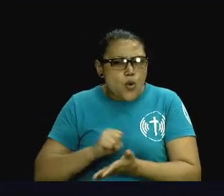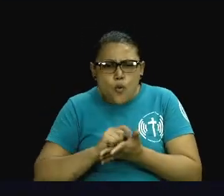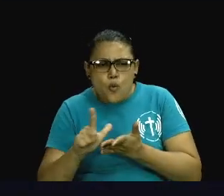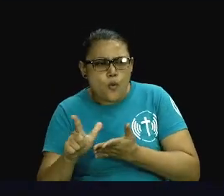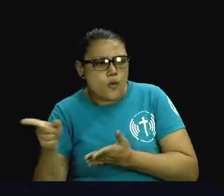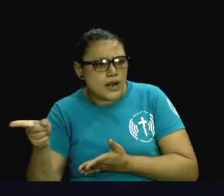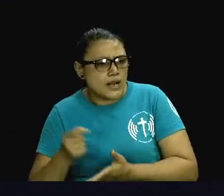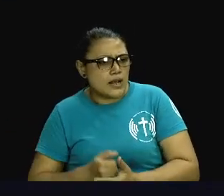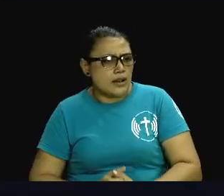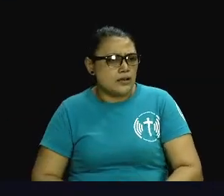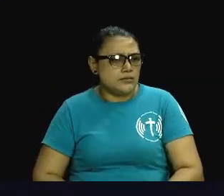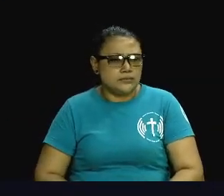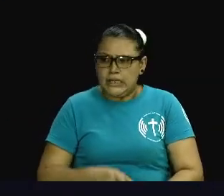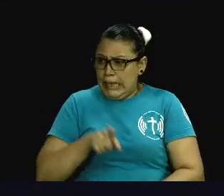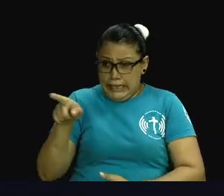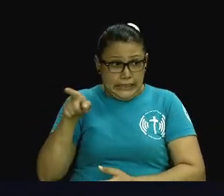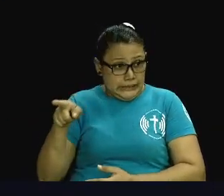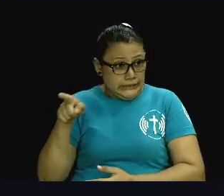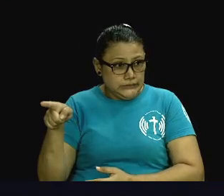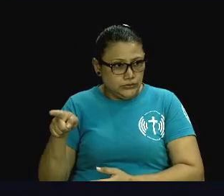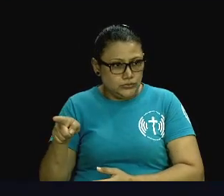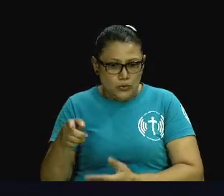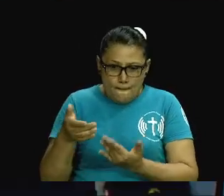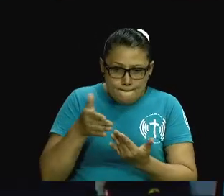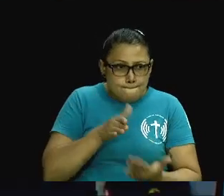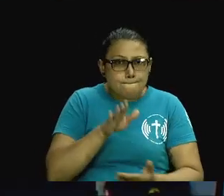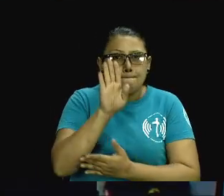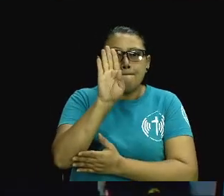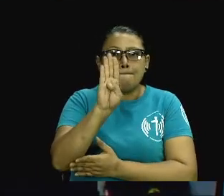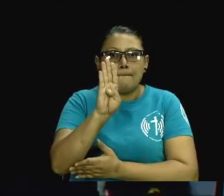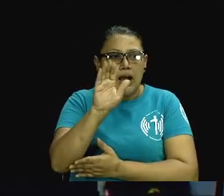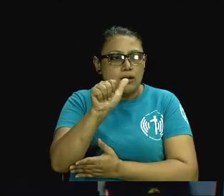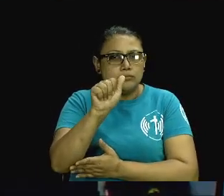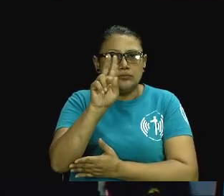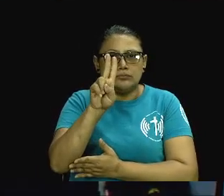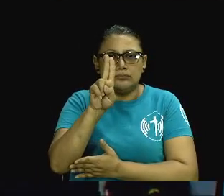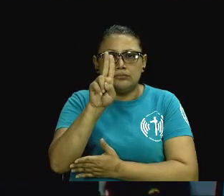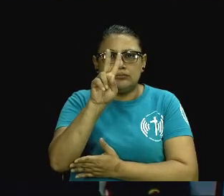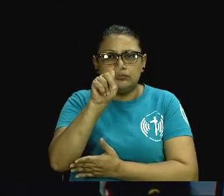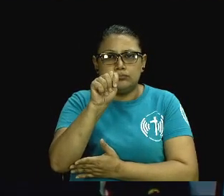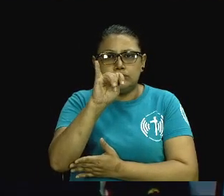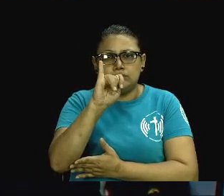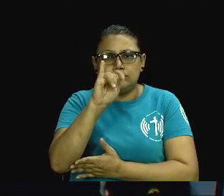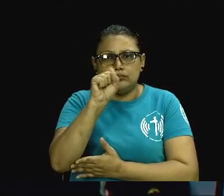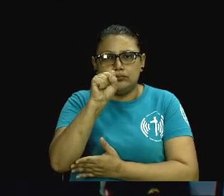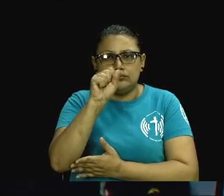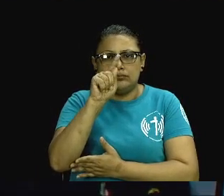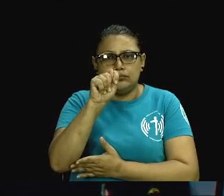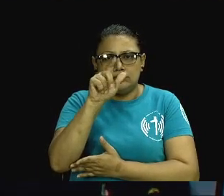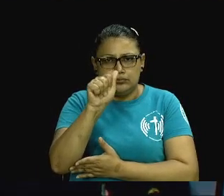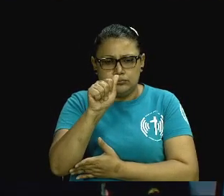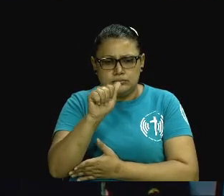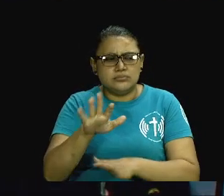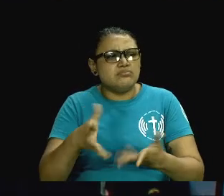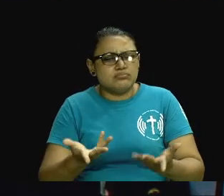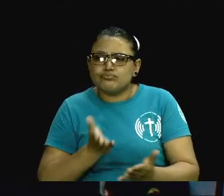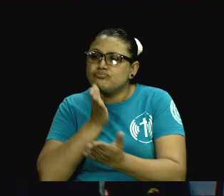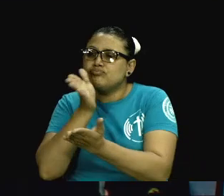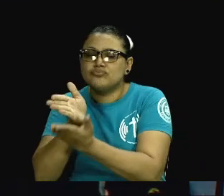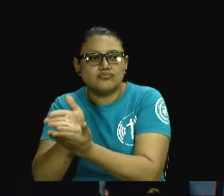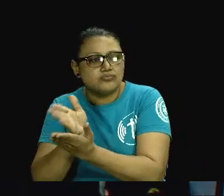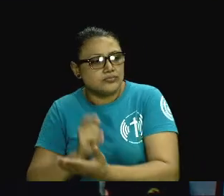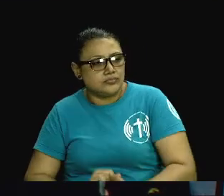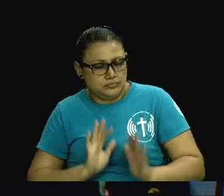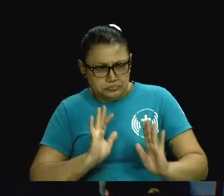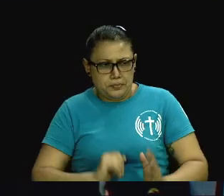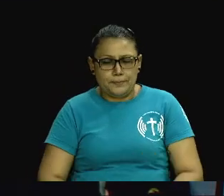preciosa ellos son bautistas decía porque nomás el pastor pastor watson y por qué no vas a